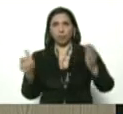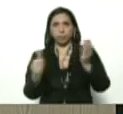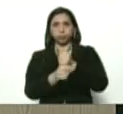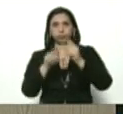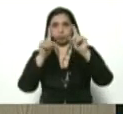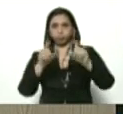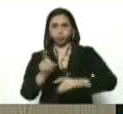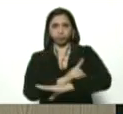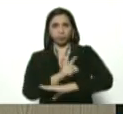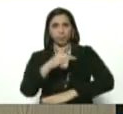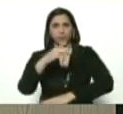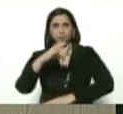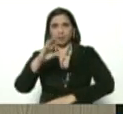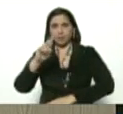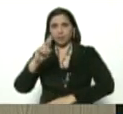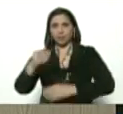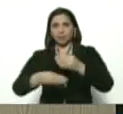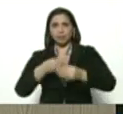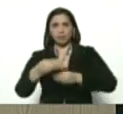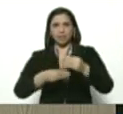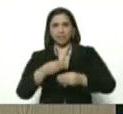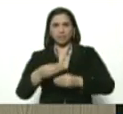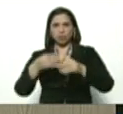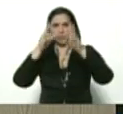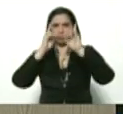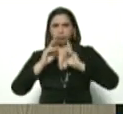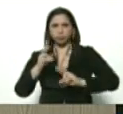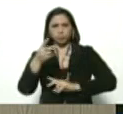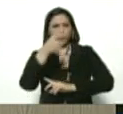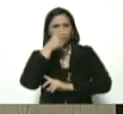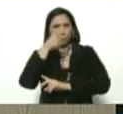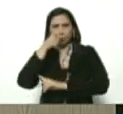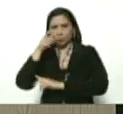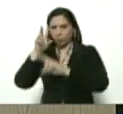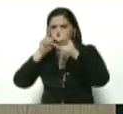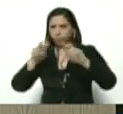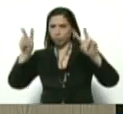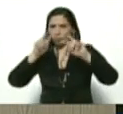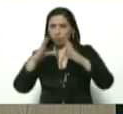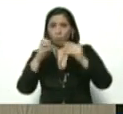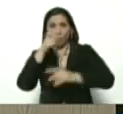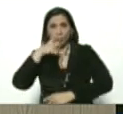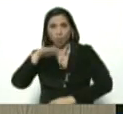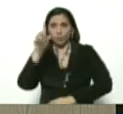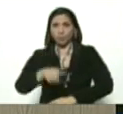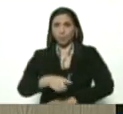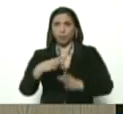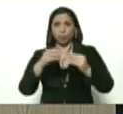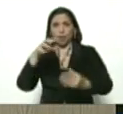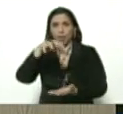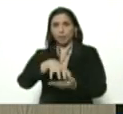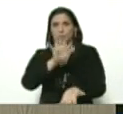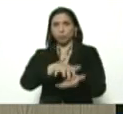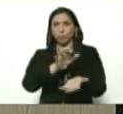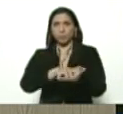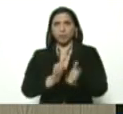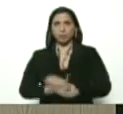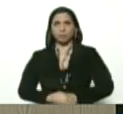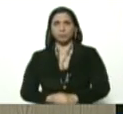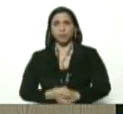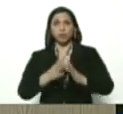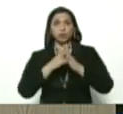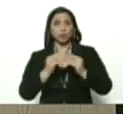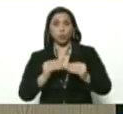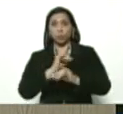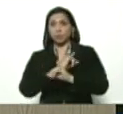prueba rápida y con pcr que se hizo peinando no solamente todo el pueblo sino todo el estado nueva esparta todos